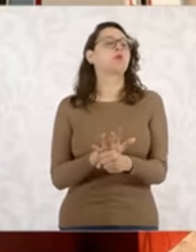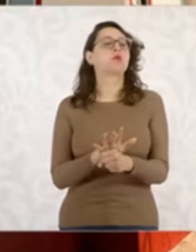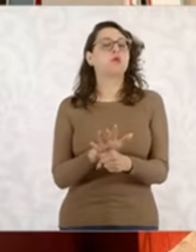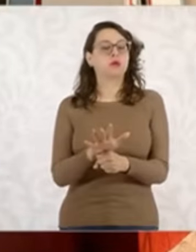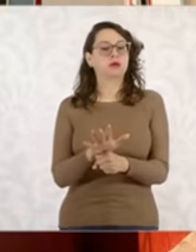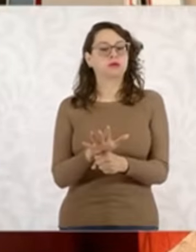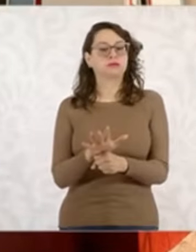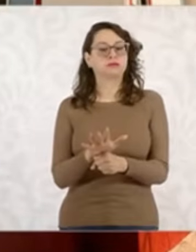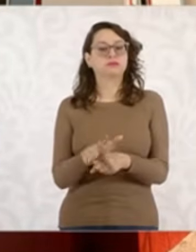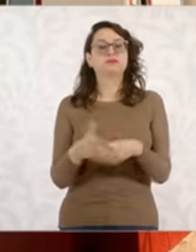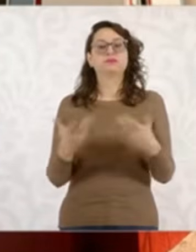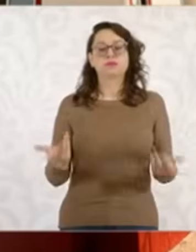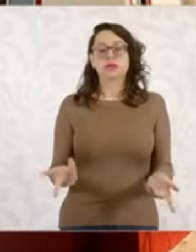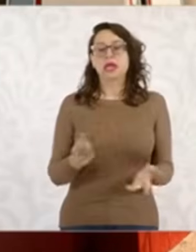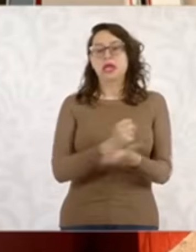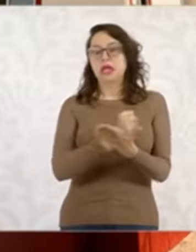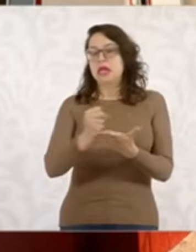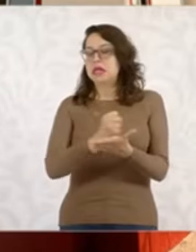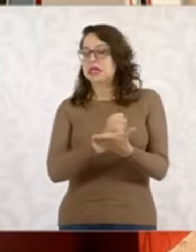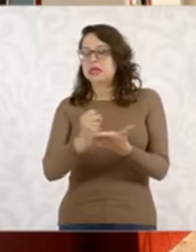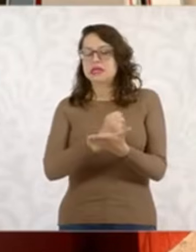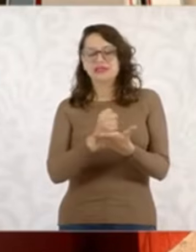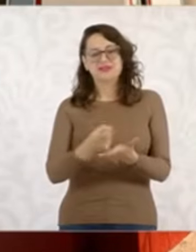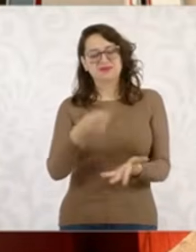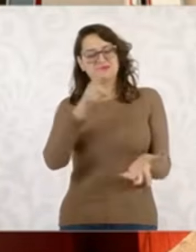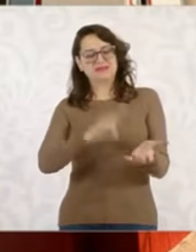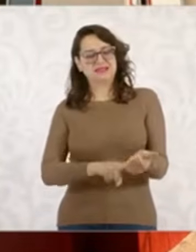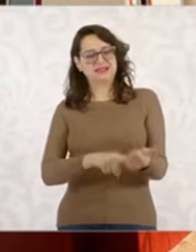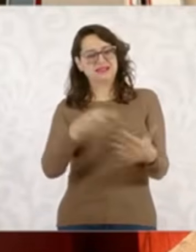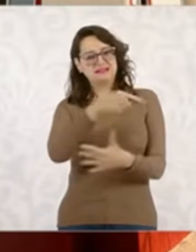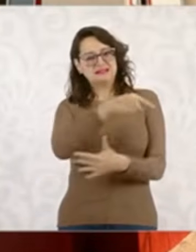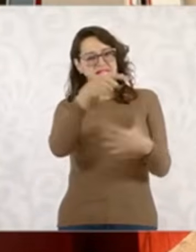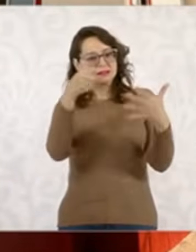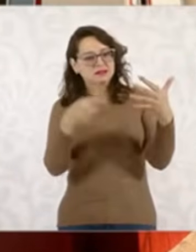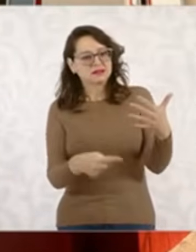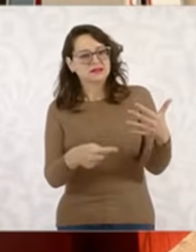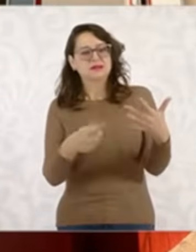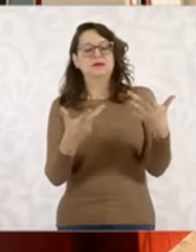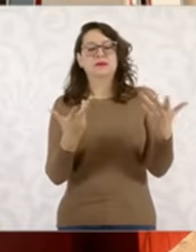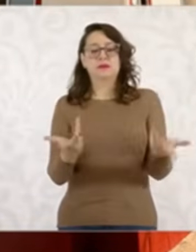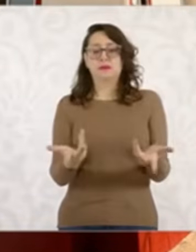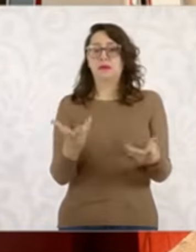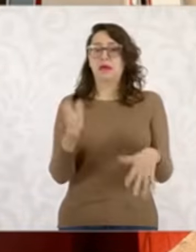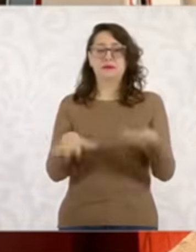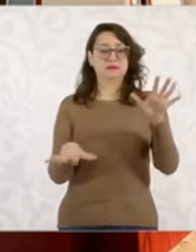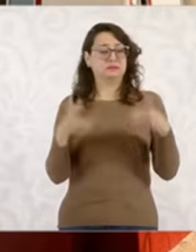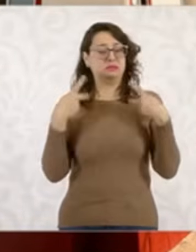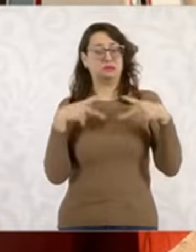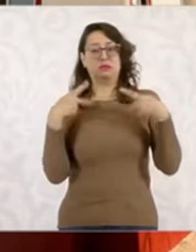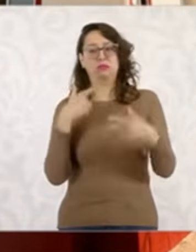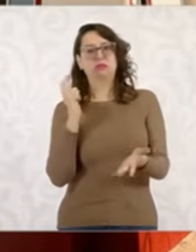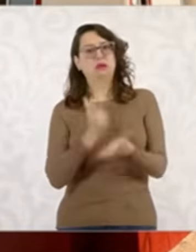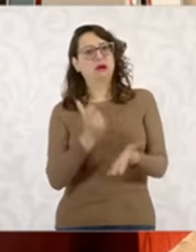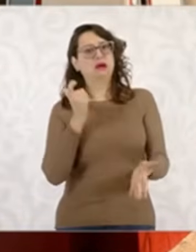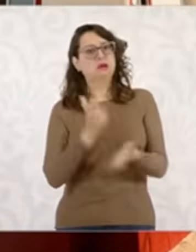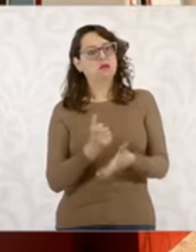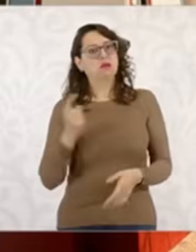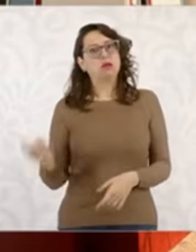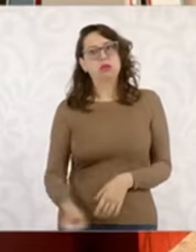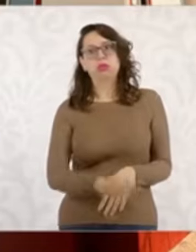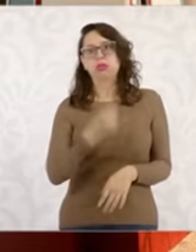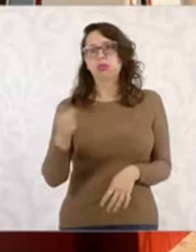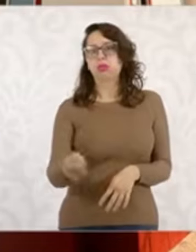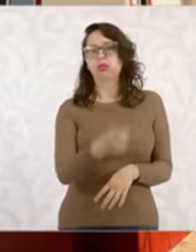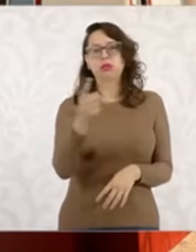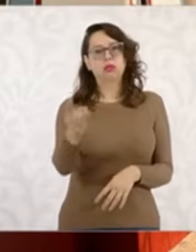condiciones crediticias de los créditos, de lo que se llegó a llamar los créditos impagables, y entonces con